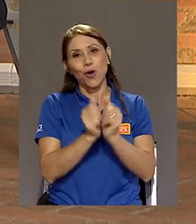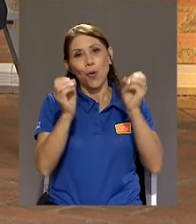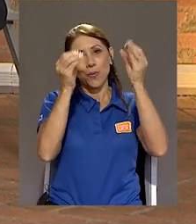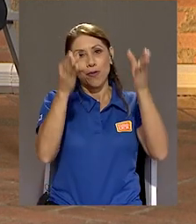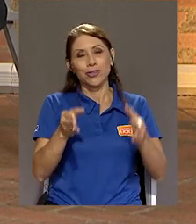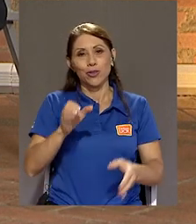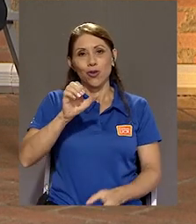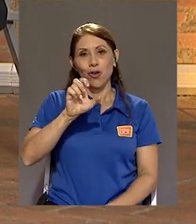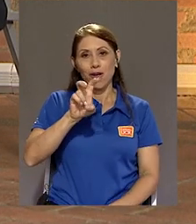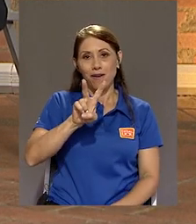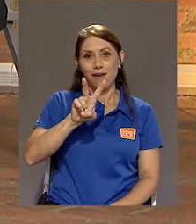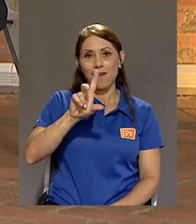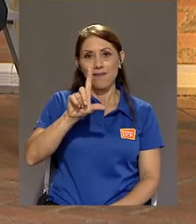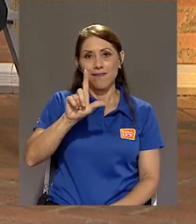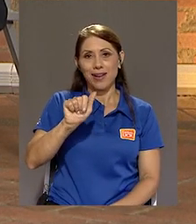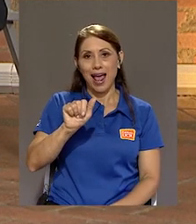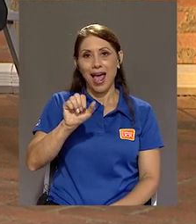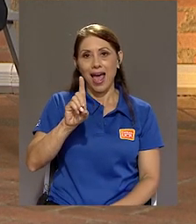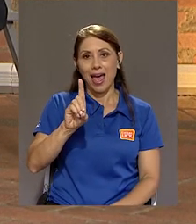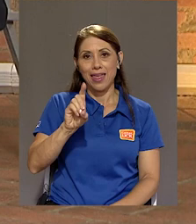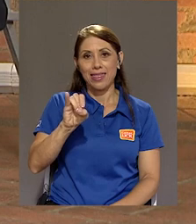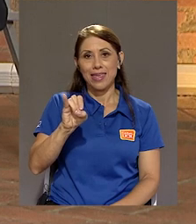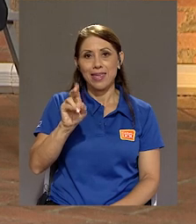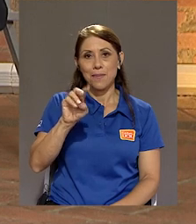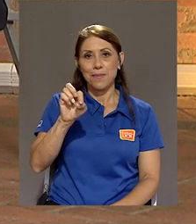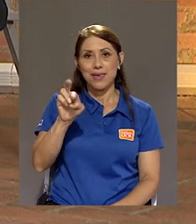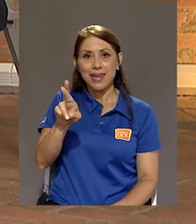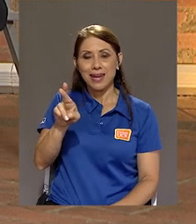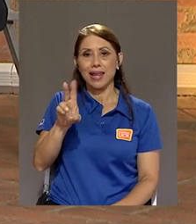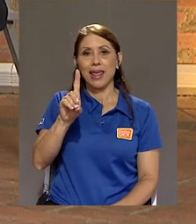mucho, con el profesor Vladimir de la Cruz,